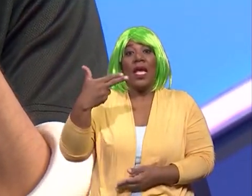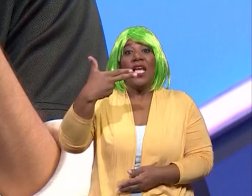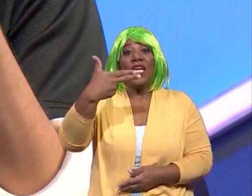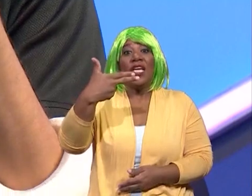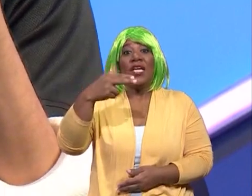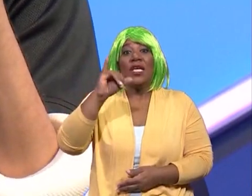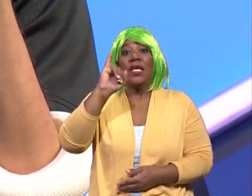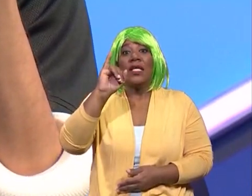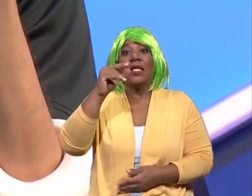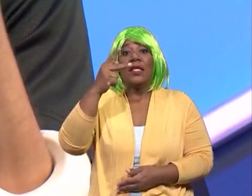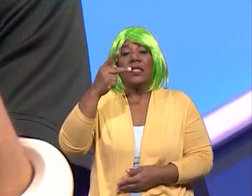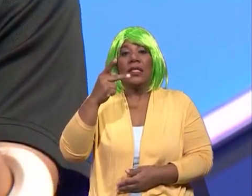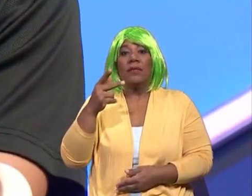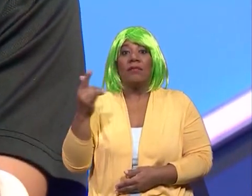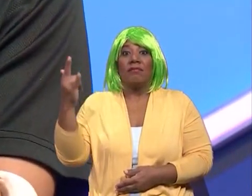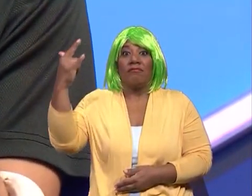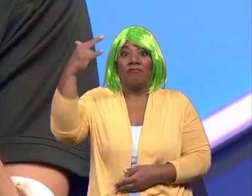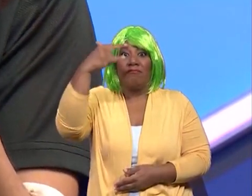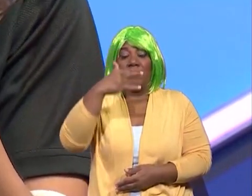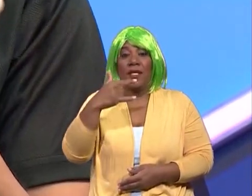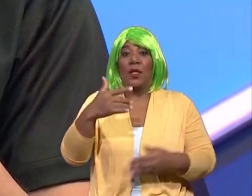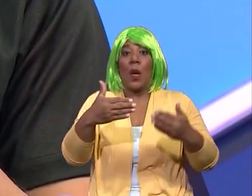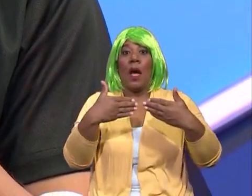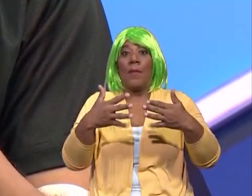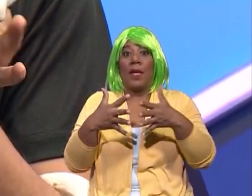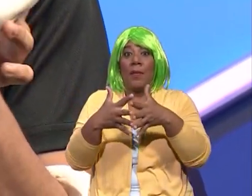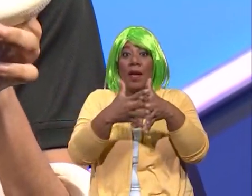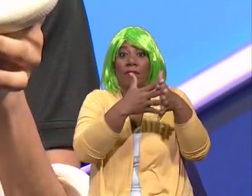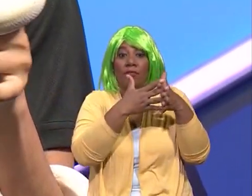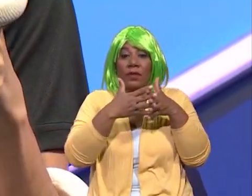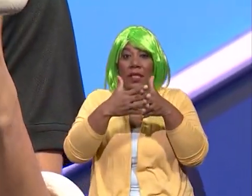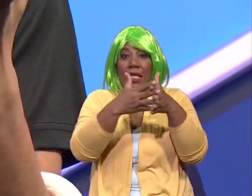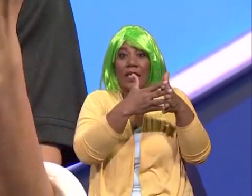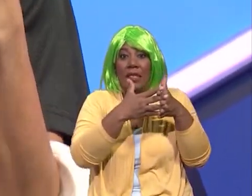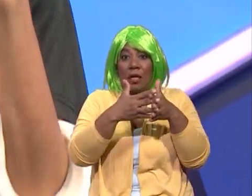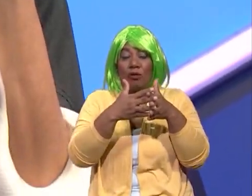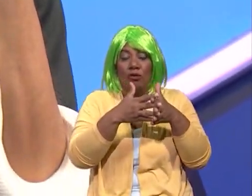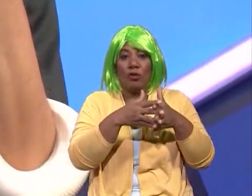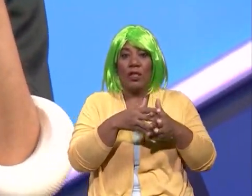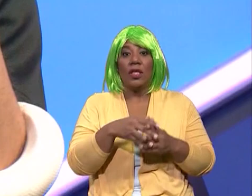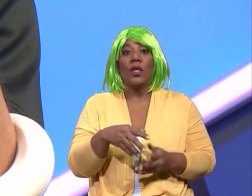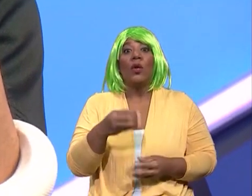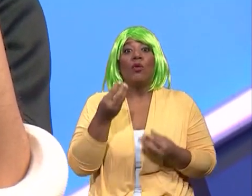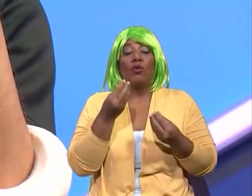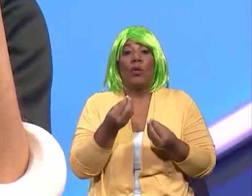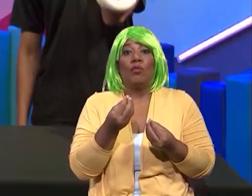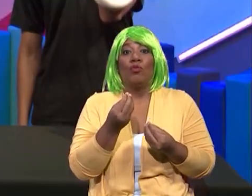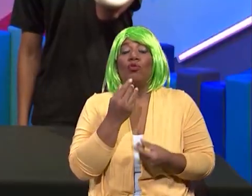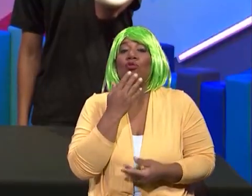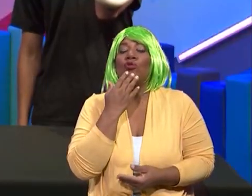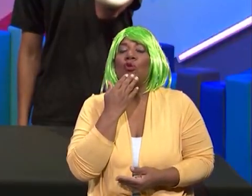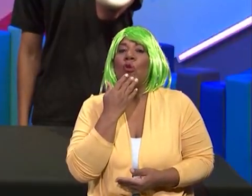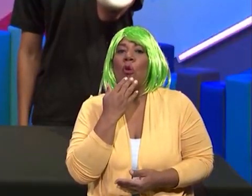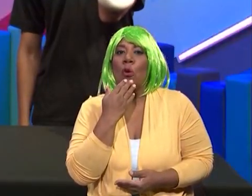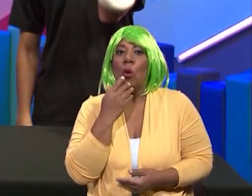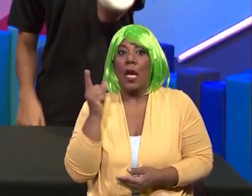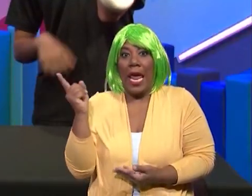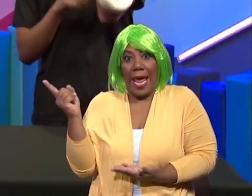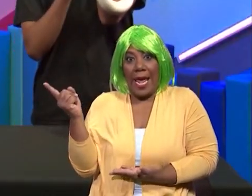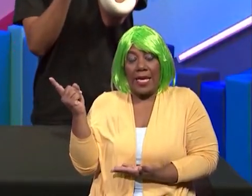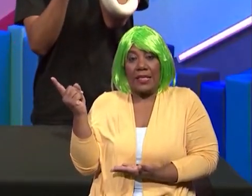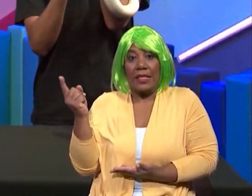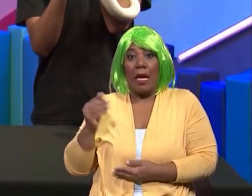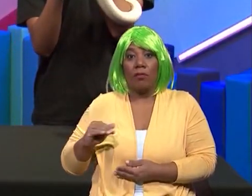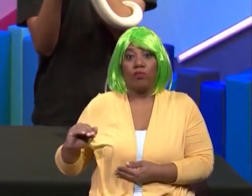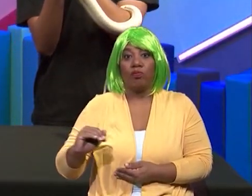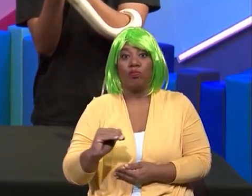traída de Estados Unidos. Bien. Y además ella, pues, como ven, esta puede ser de muchos colores. Puede ser, esta es